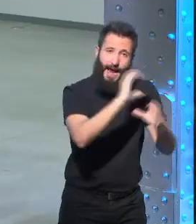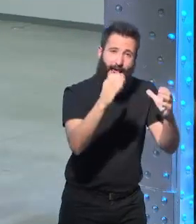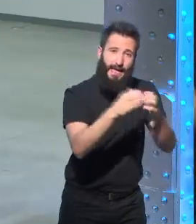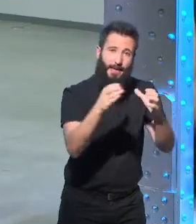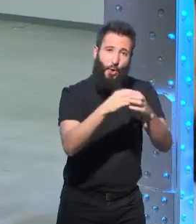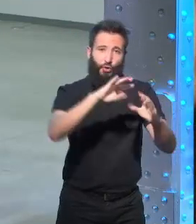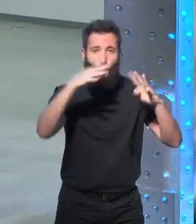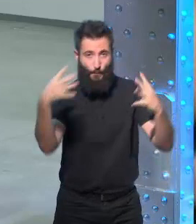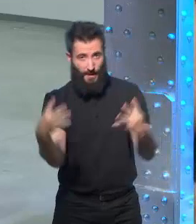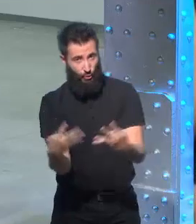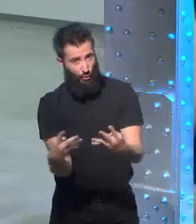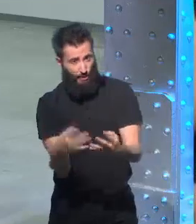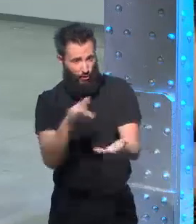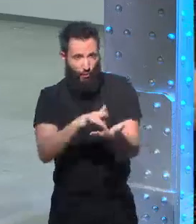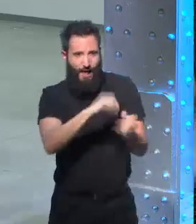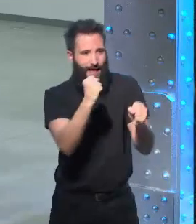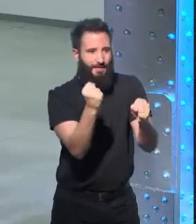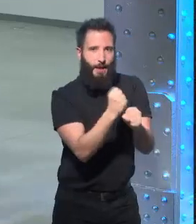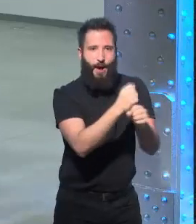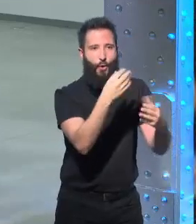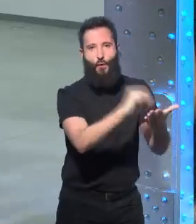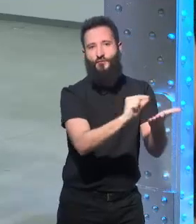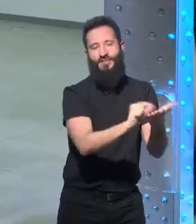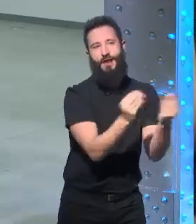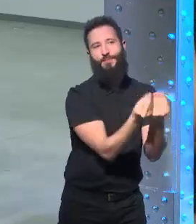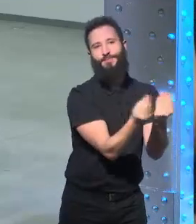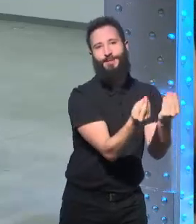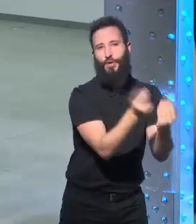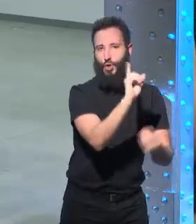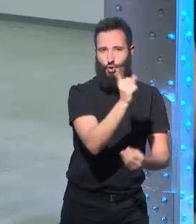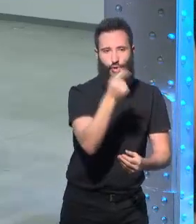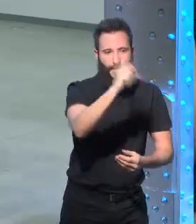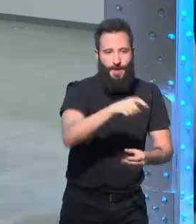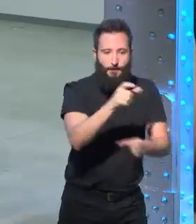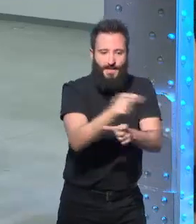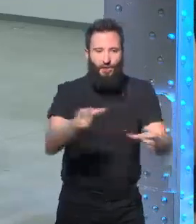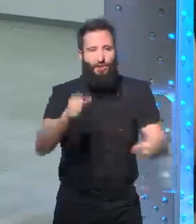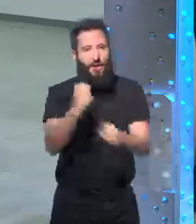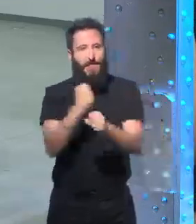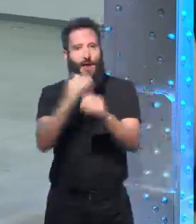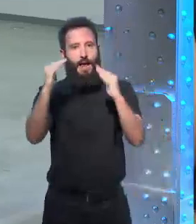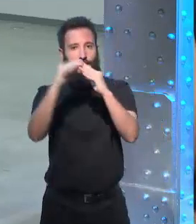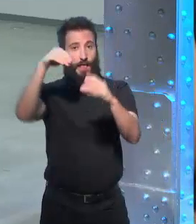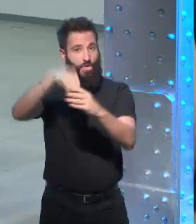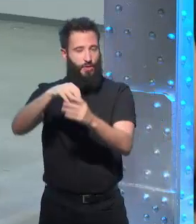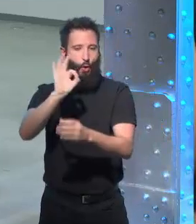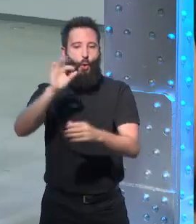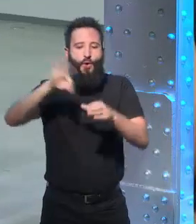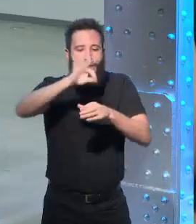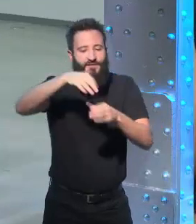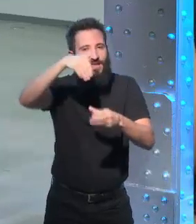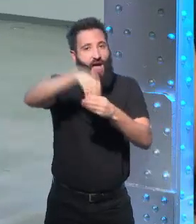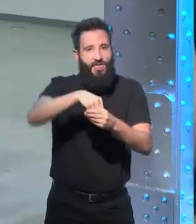virtuales. Ahora no es trabajar solo en equipo en la oficina, sino una persona que trabaje desde casa o desde una cafetería a través del